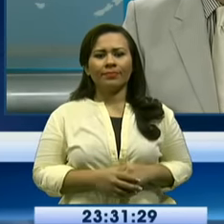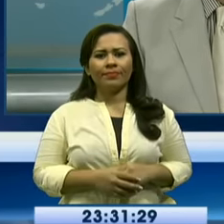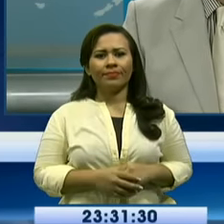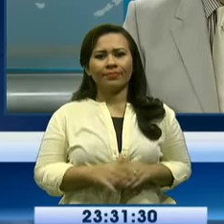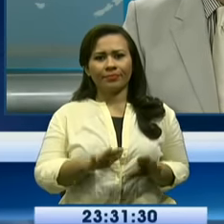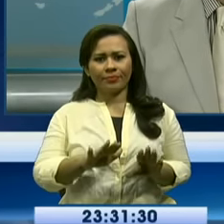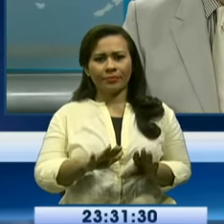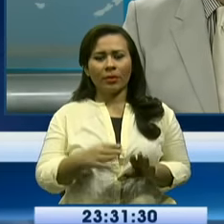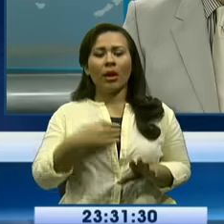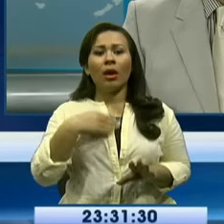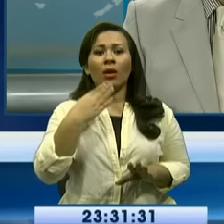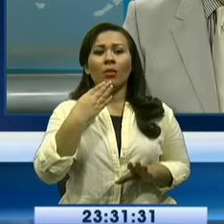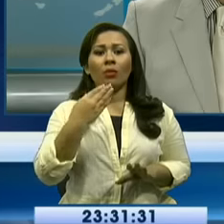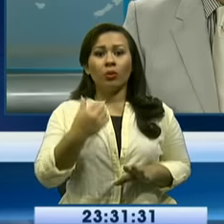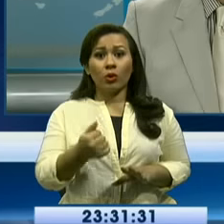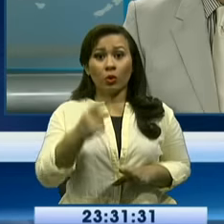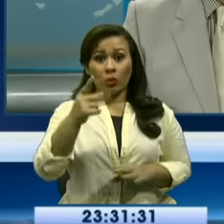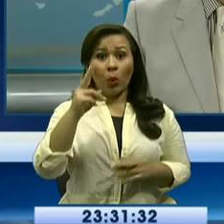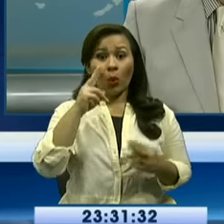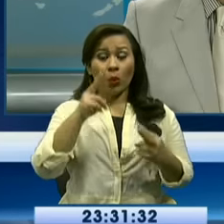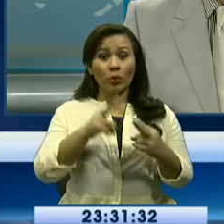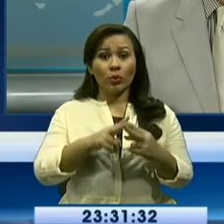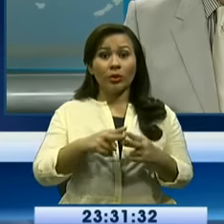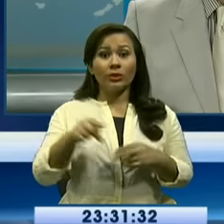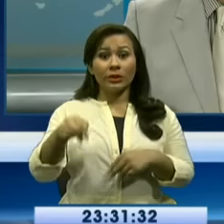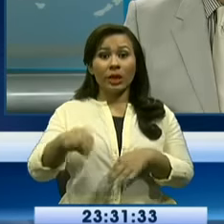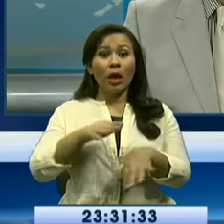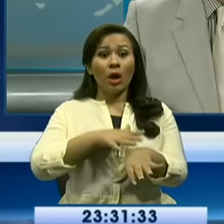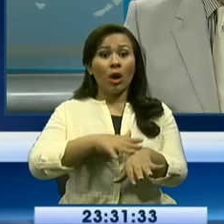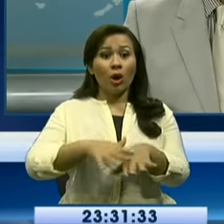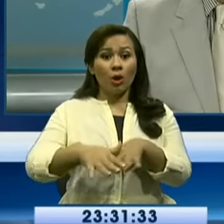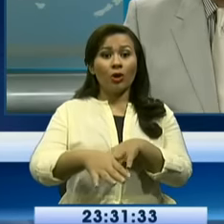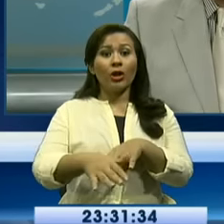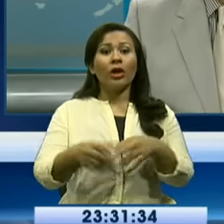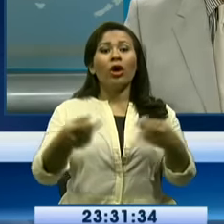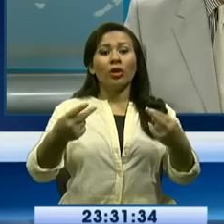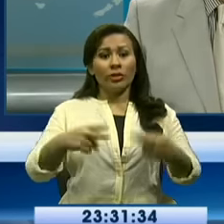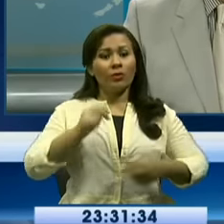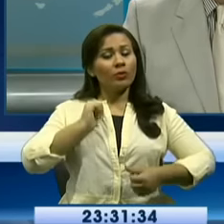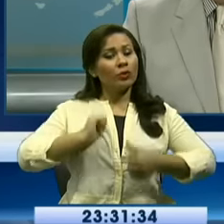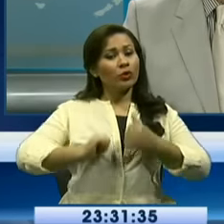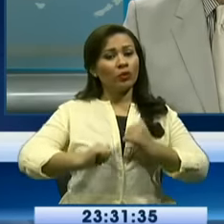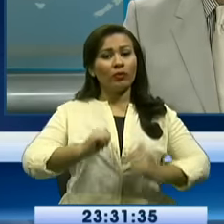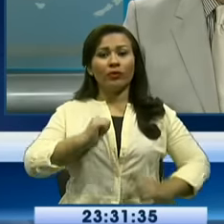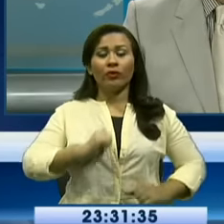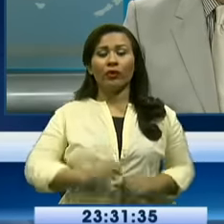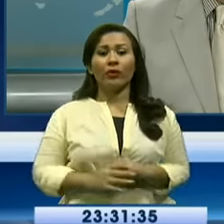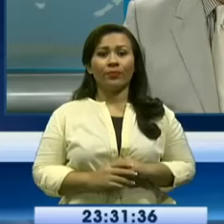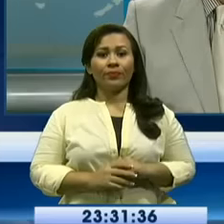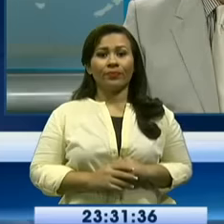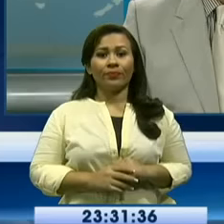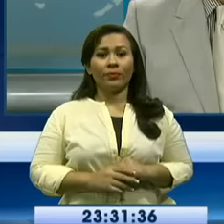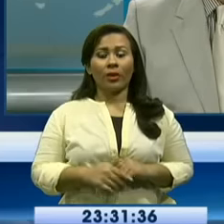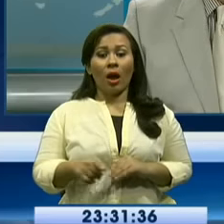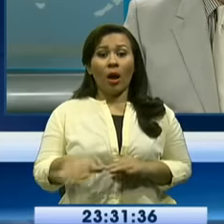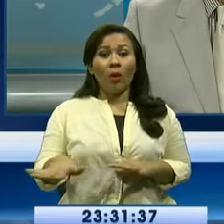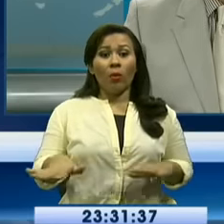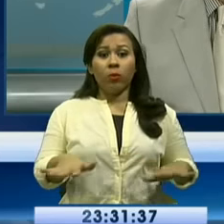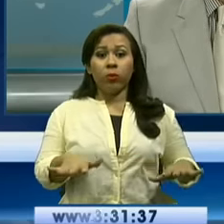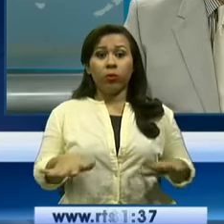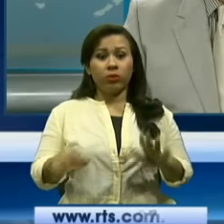Bueno, como usted conoce, los ríos también resultó afectada afectado luego de este movimiento telúrico